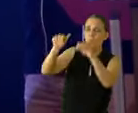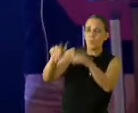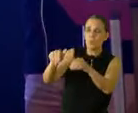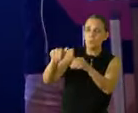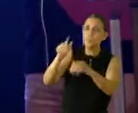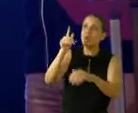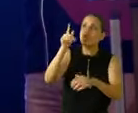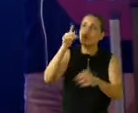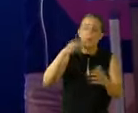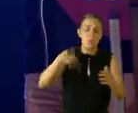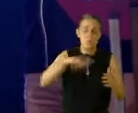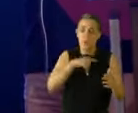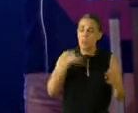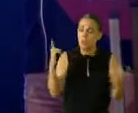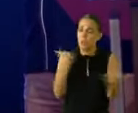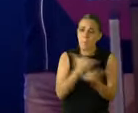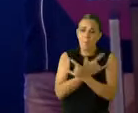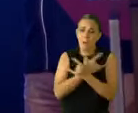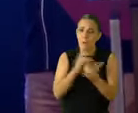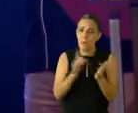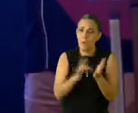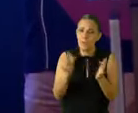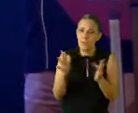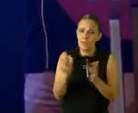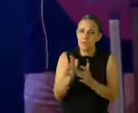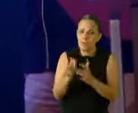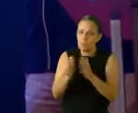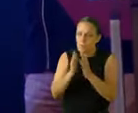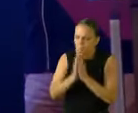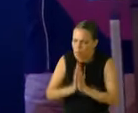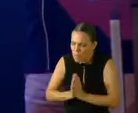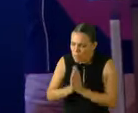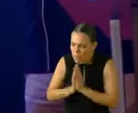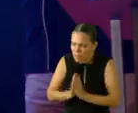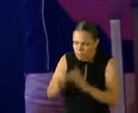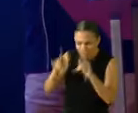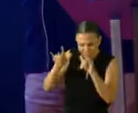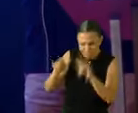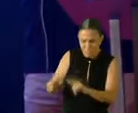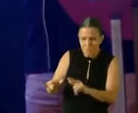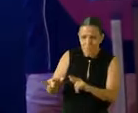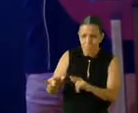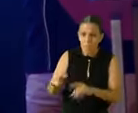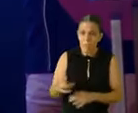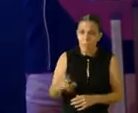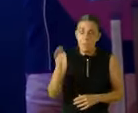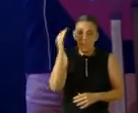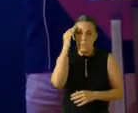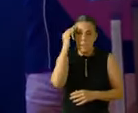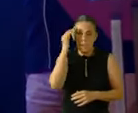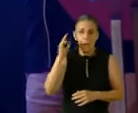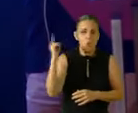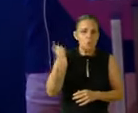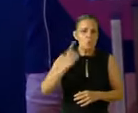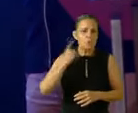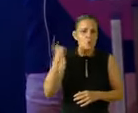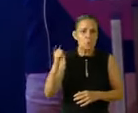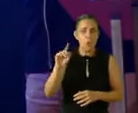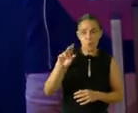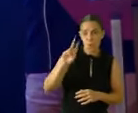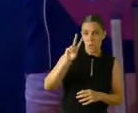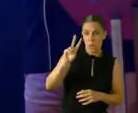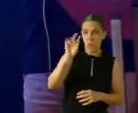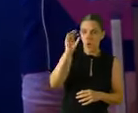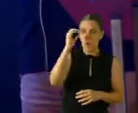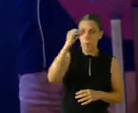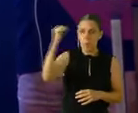donde nuestro amado Jesús estuvo y saber que en esa población solo un 2% conocen a Jesús, mis amores, hay mucho trabajo